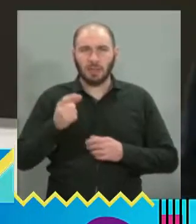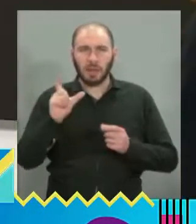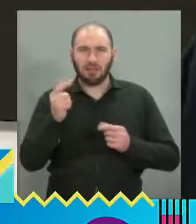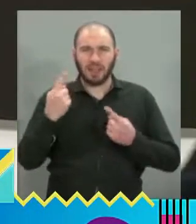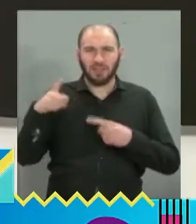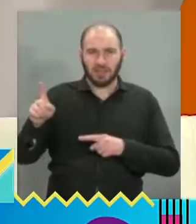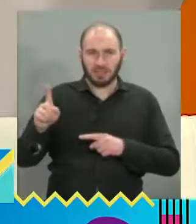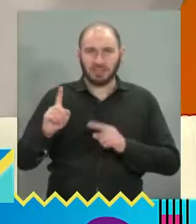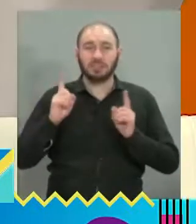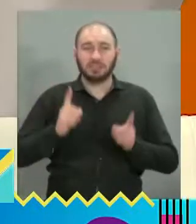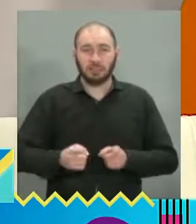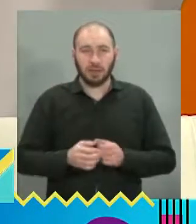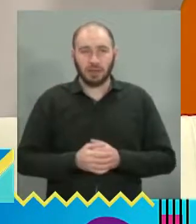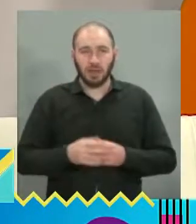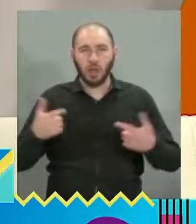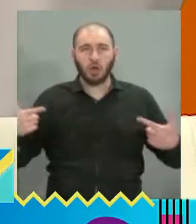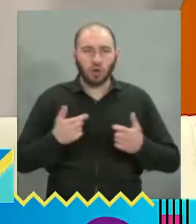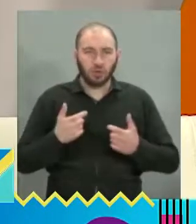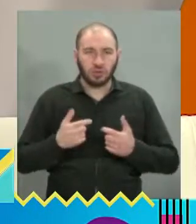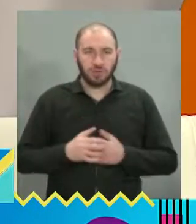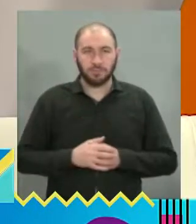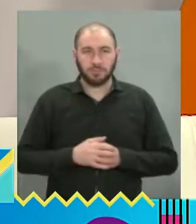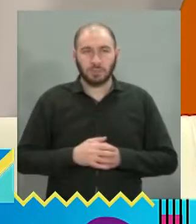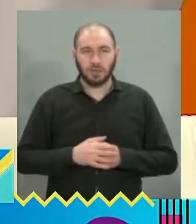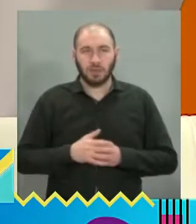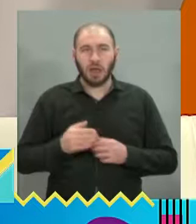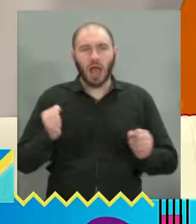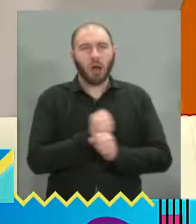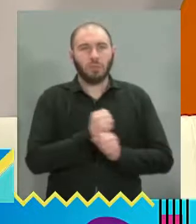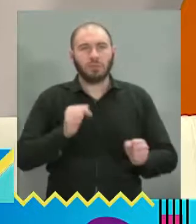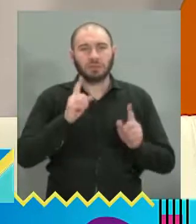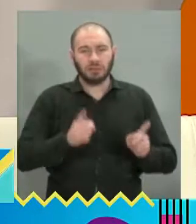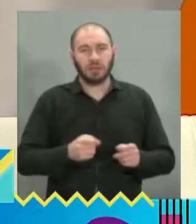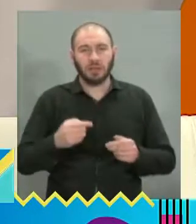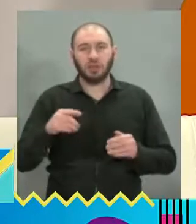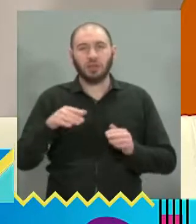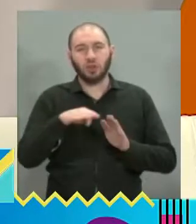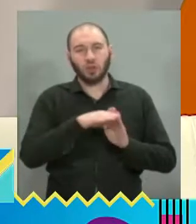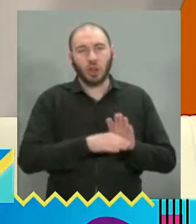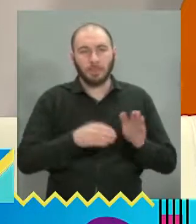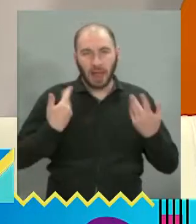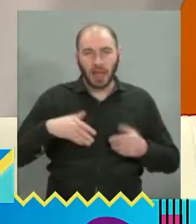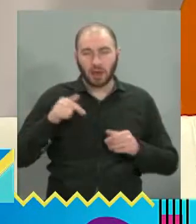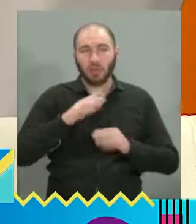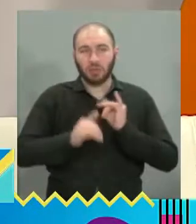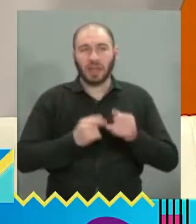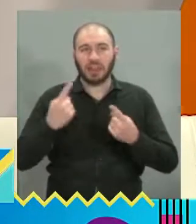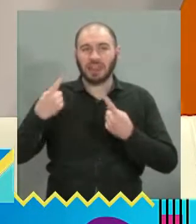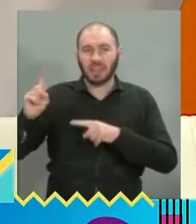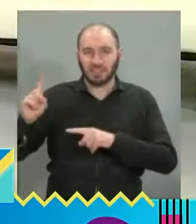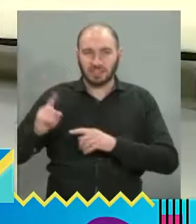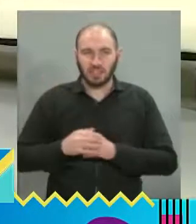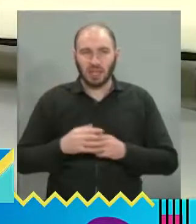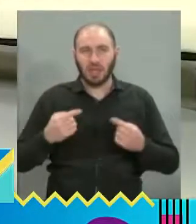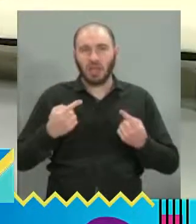diferente no deja de ser también un antónimo. Claro. Estás validando tal vez esa normalidad, por eso ahora se está hablando de disidente